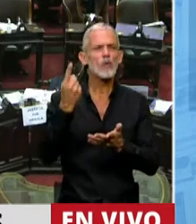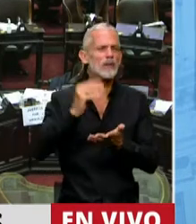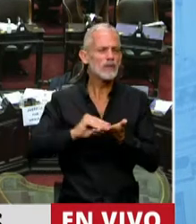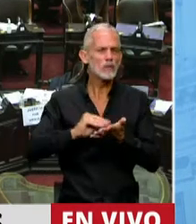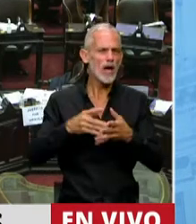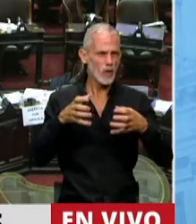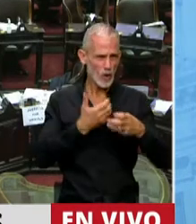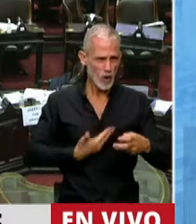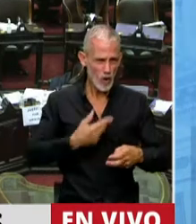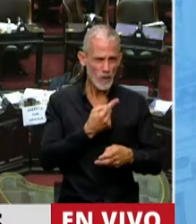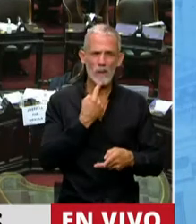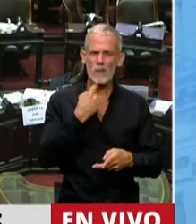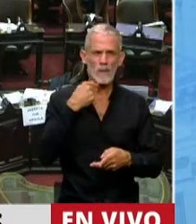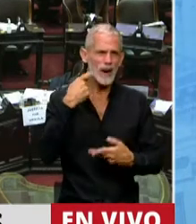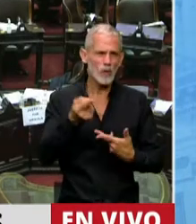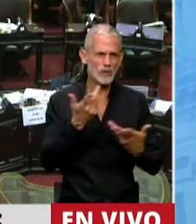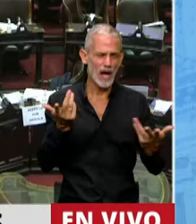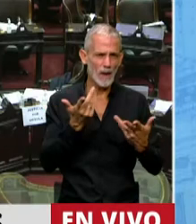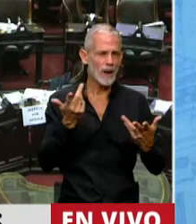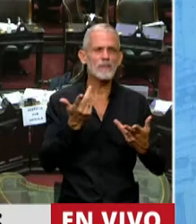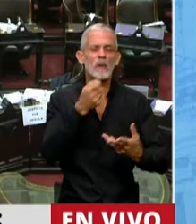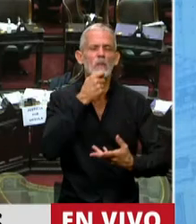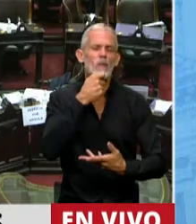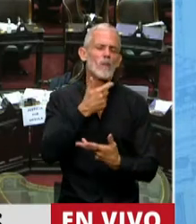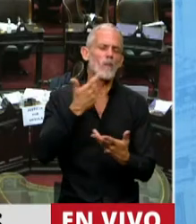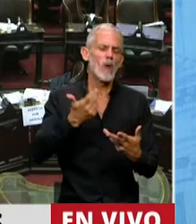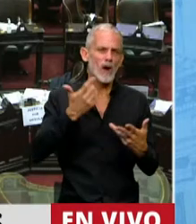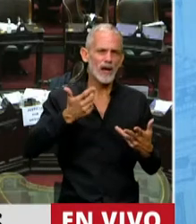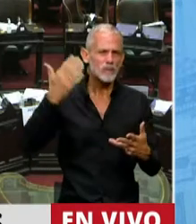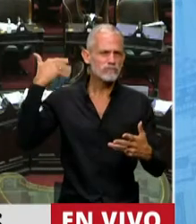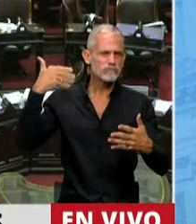del oficialismo preguntaba qué hubiese pasado